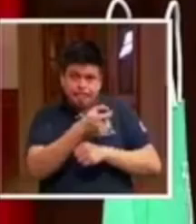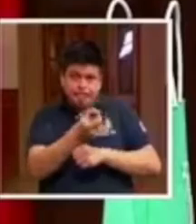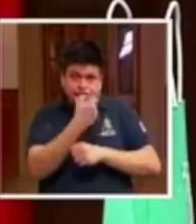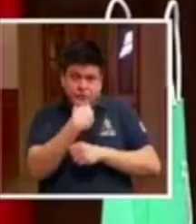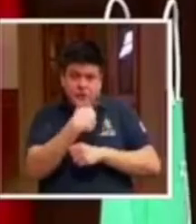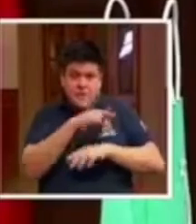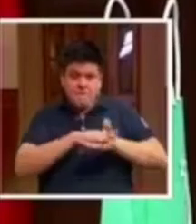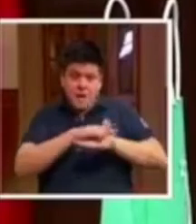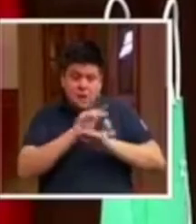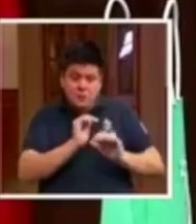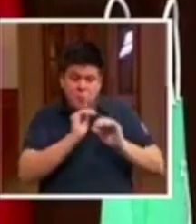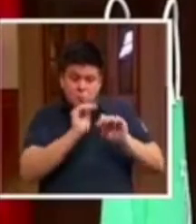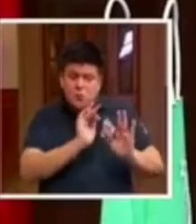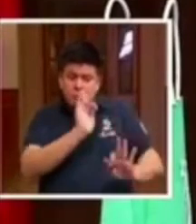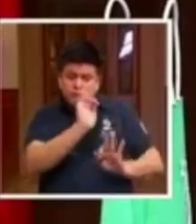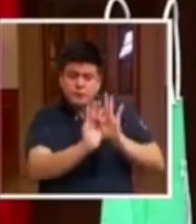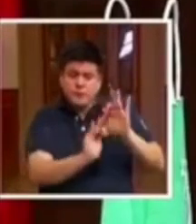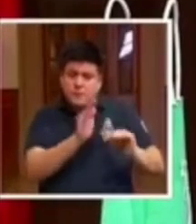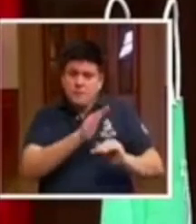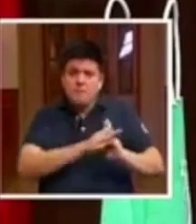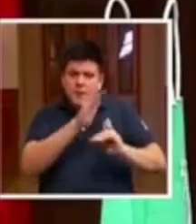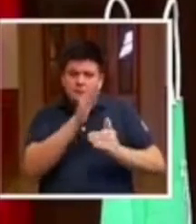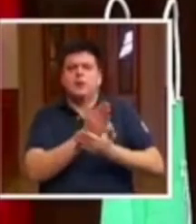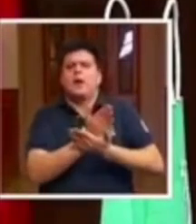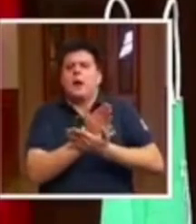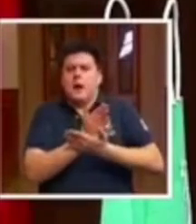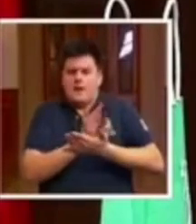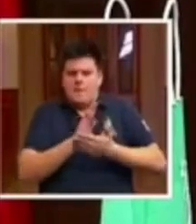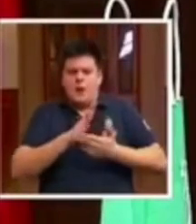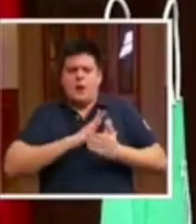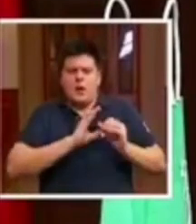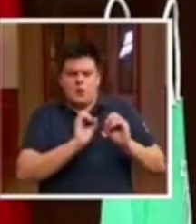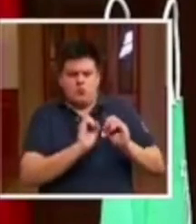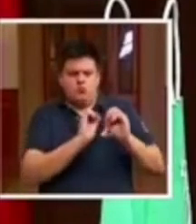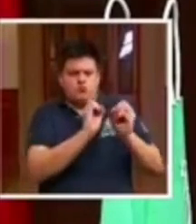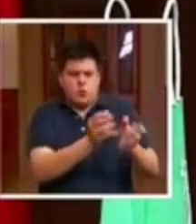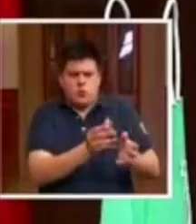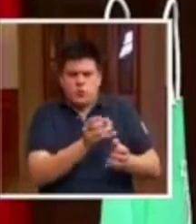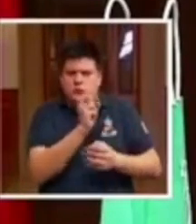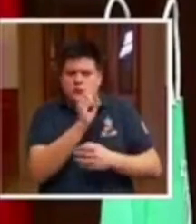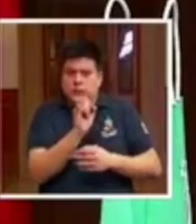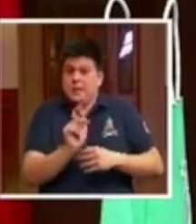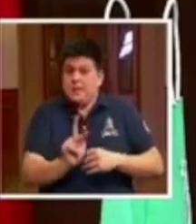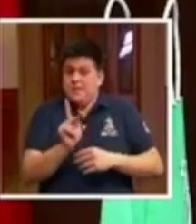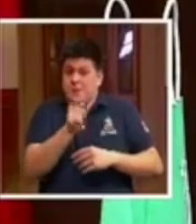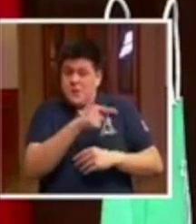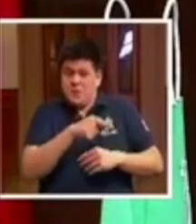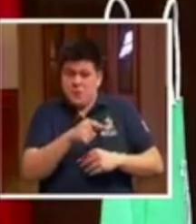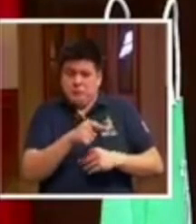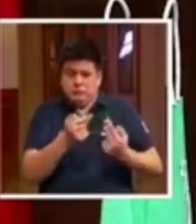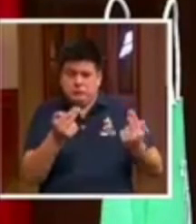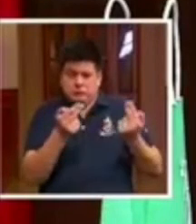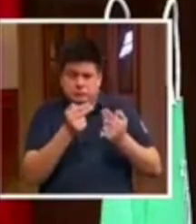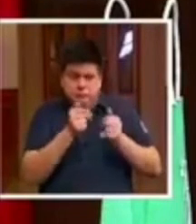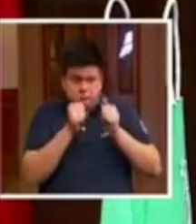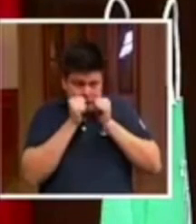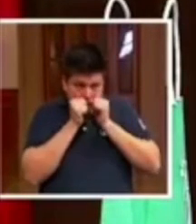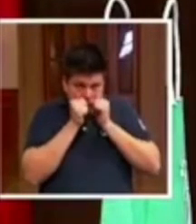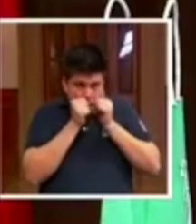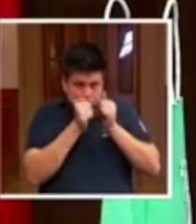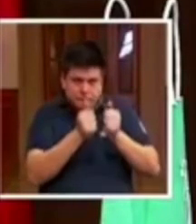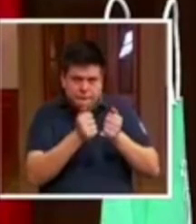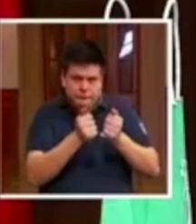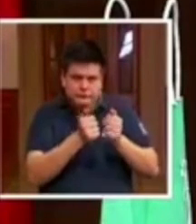requieren pero aparte de eso que eso ahí está y se les proporciona son los que más tiempo requieren estar en el